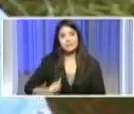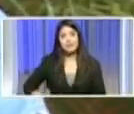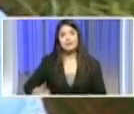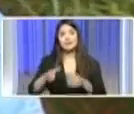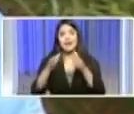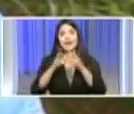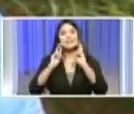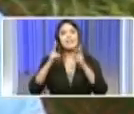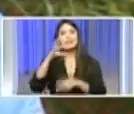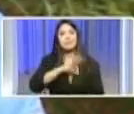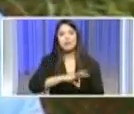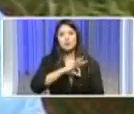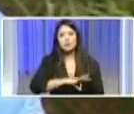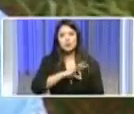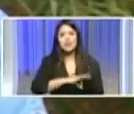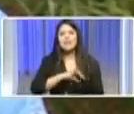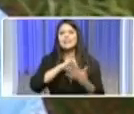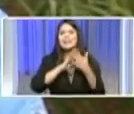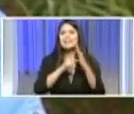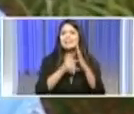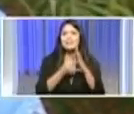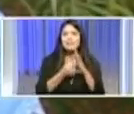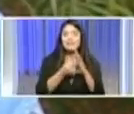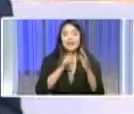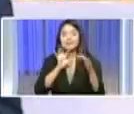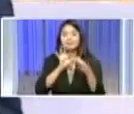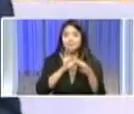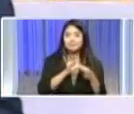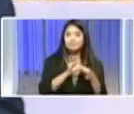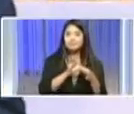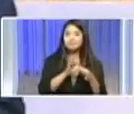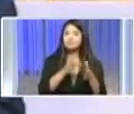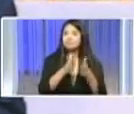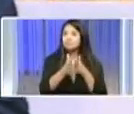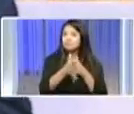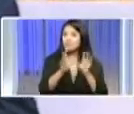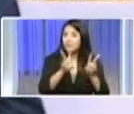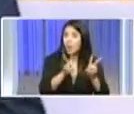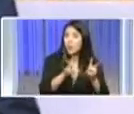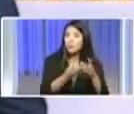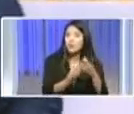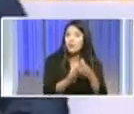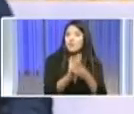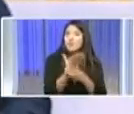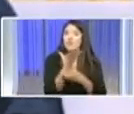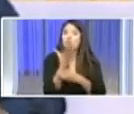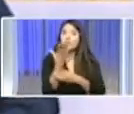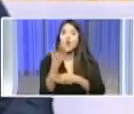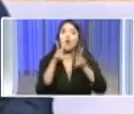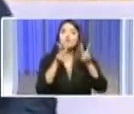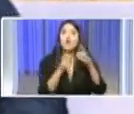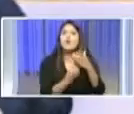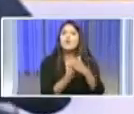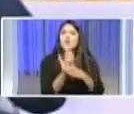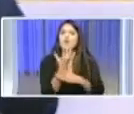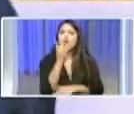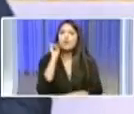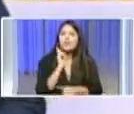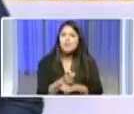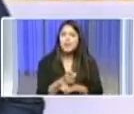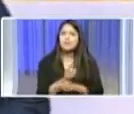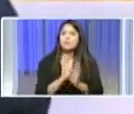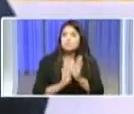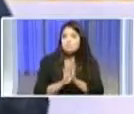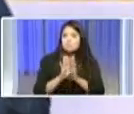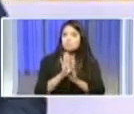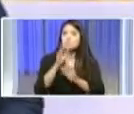socialistas. Es un injerto, y el injerto que da un nuevo fruto, y el nuevo fruto tiene que ser y